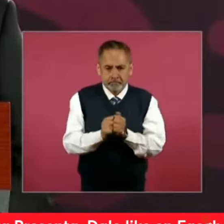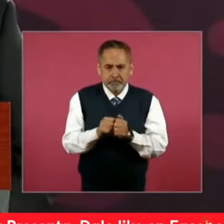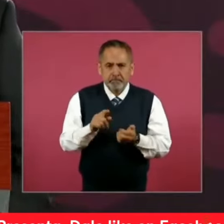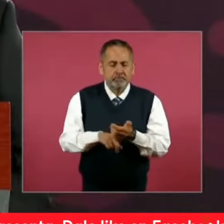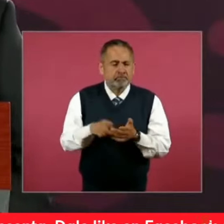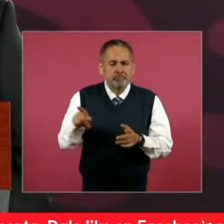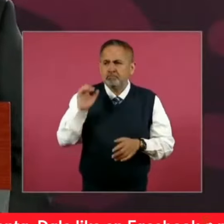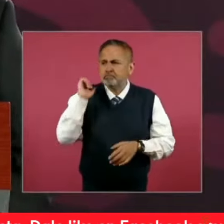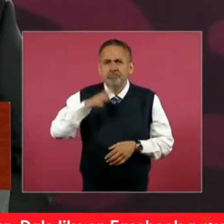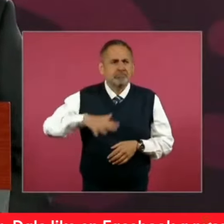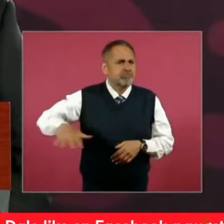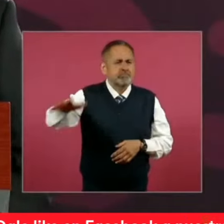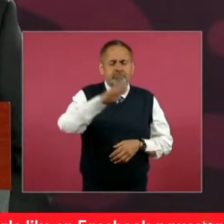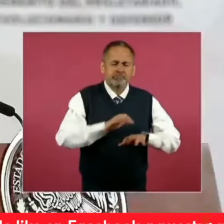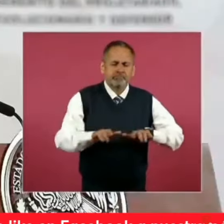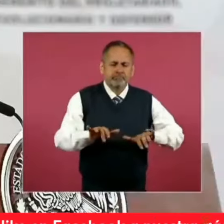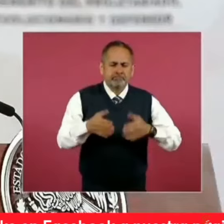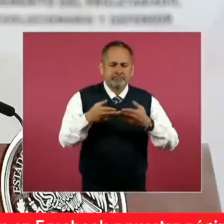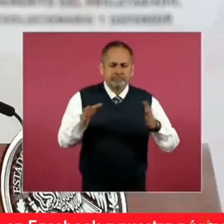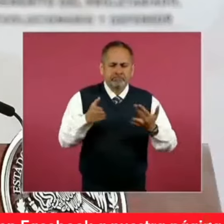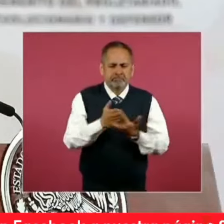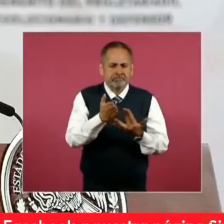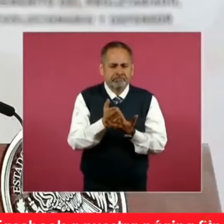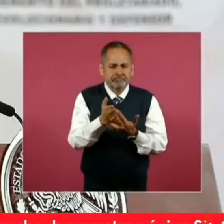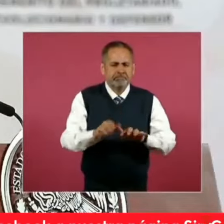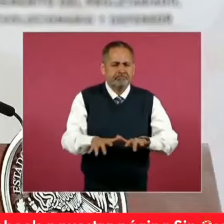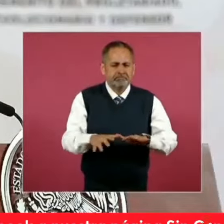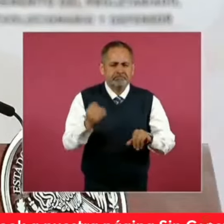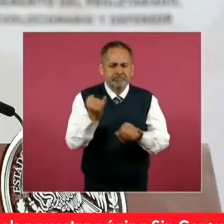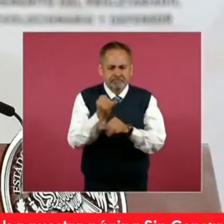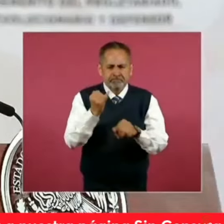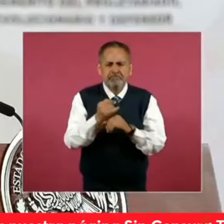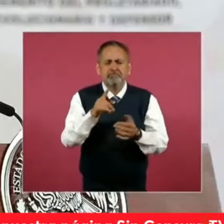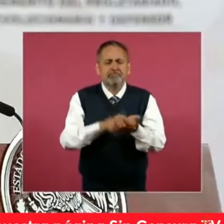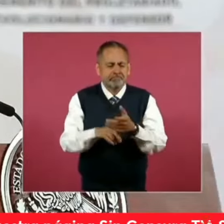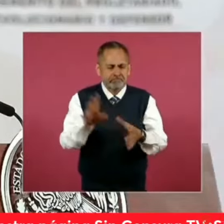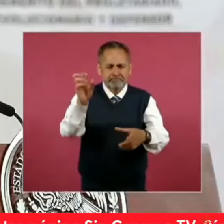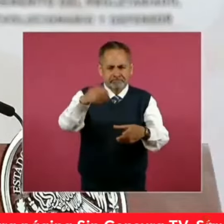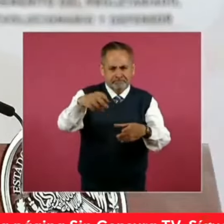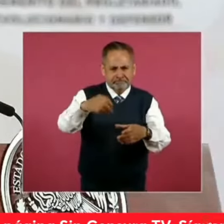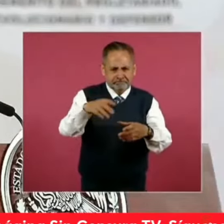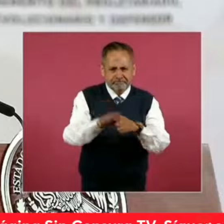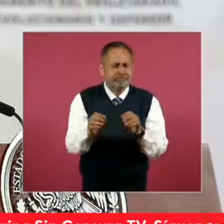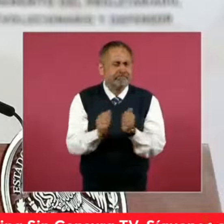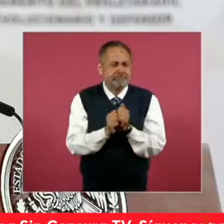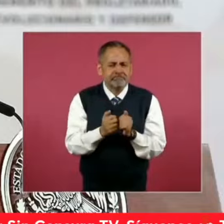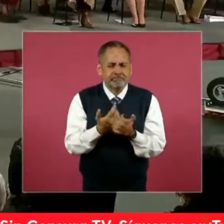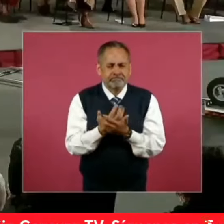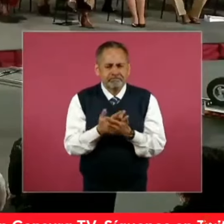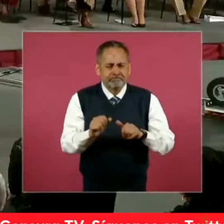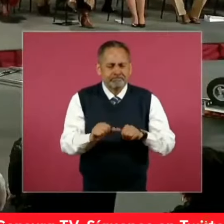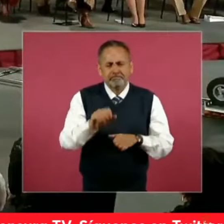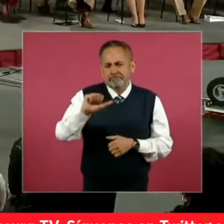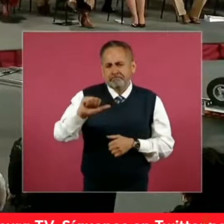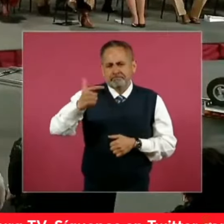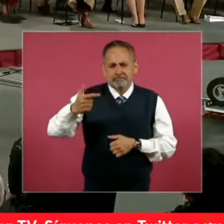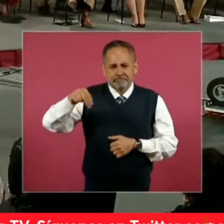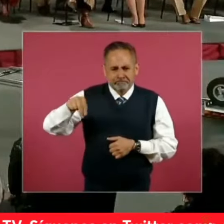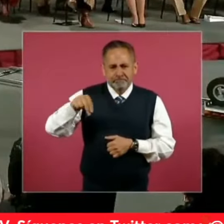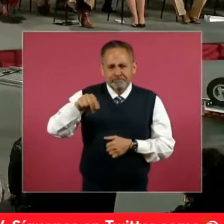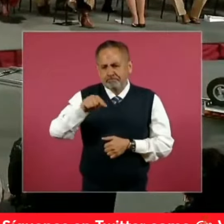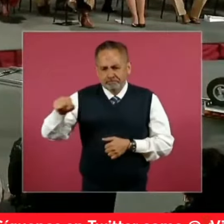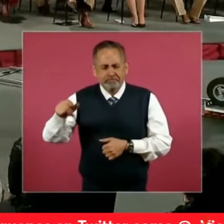desde cualquier lugar de México y del mundo a través del repositorio documental digital del AGN y